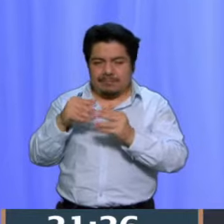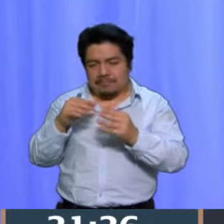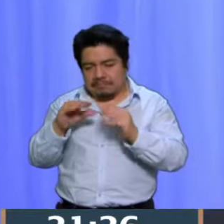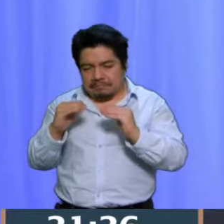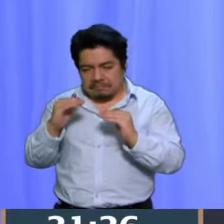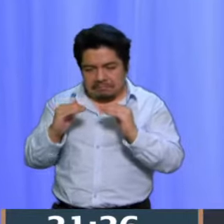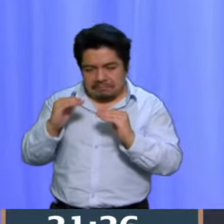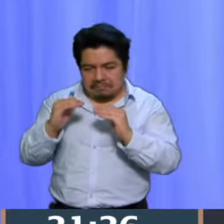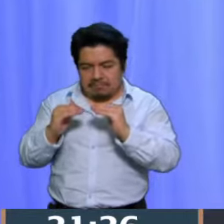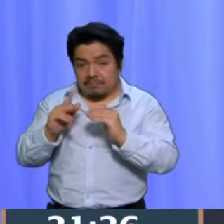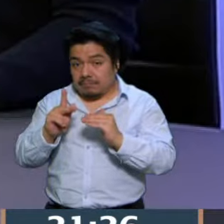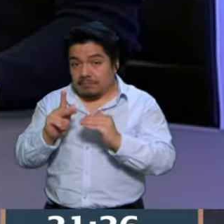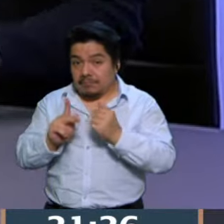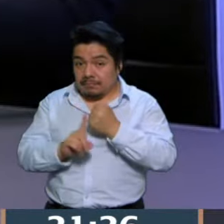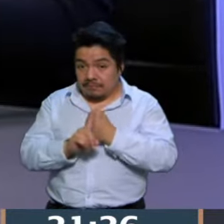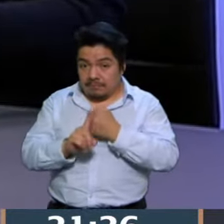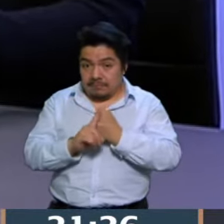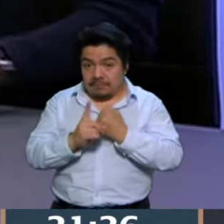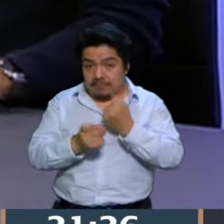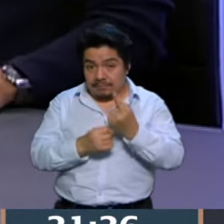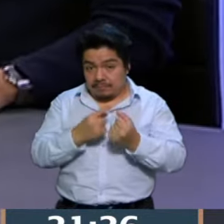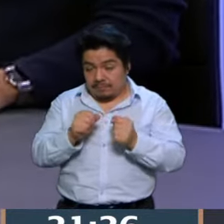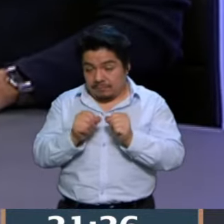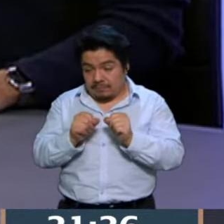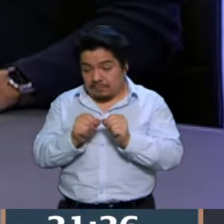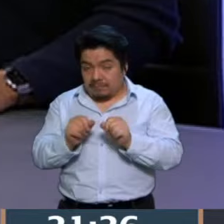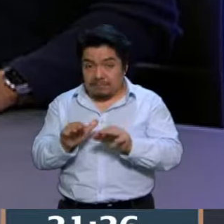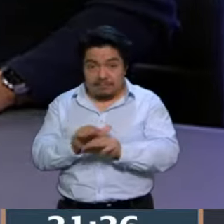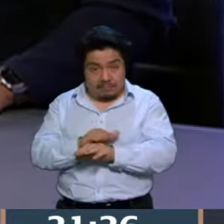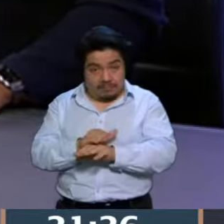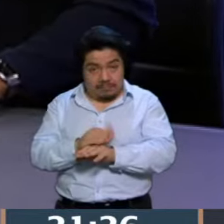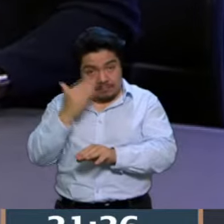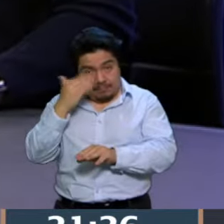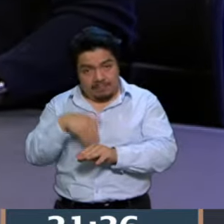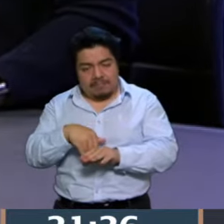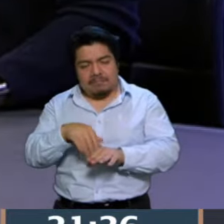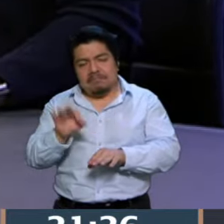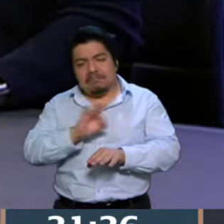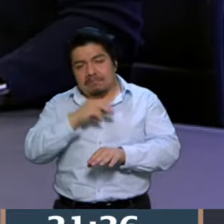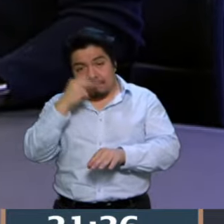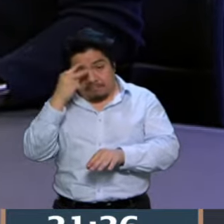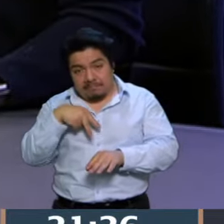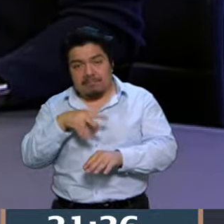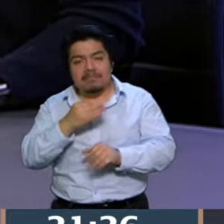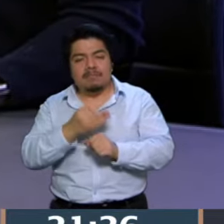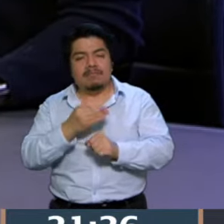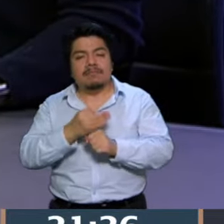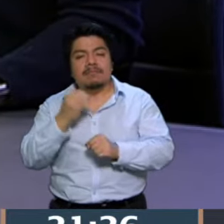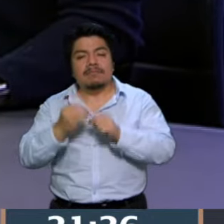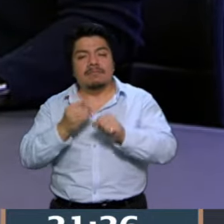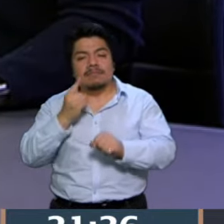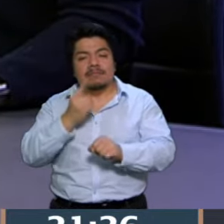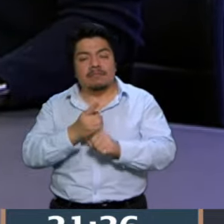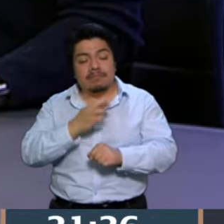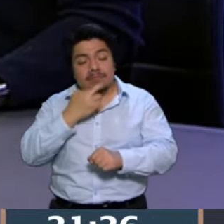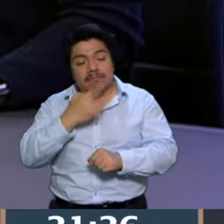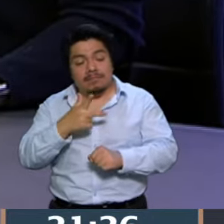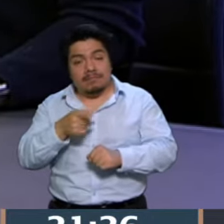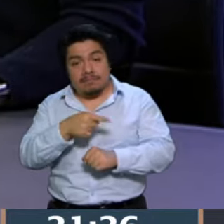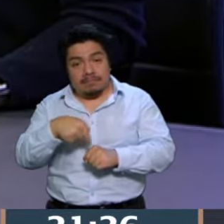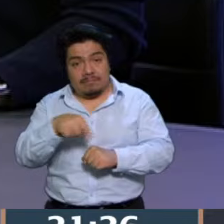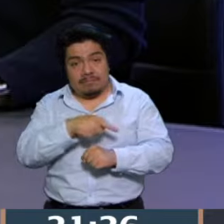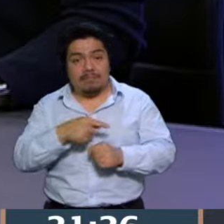también genera, bueno, pues estos cambios en la sociedad. Cambios que a veces yo creo que México tiene una muy buena oportunidad de prepararse con estos